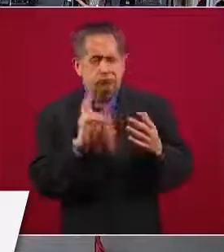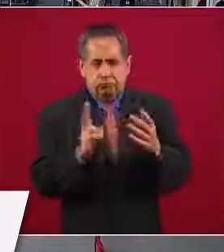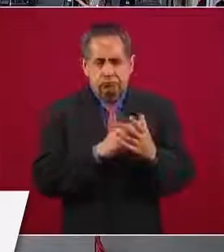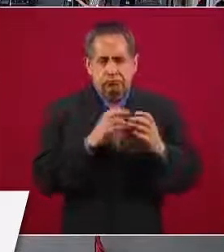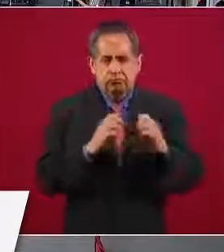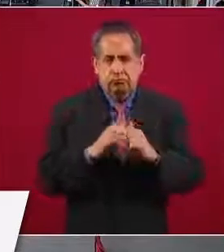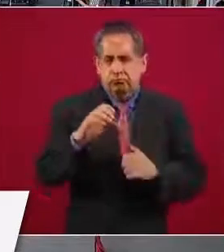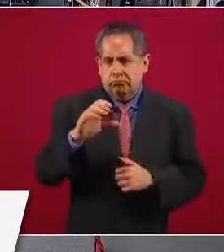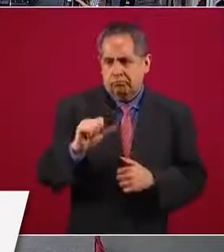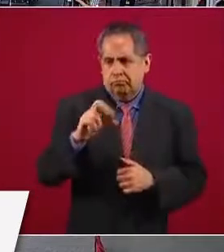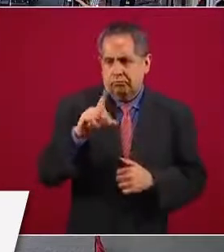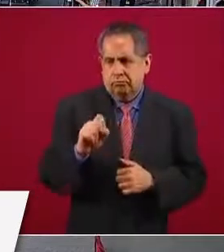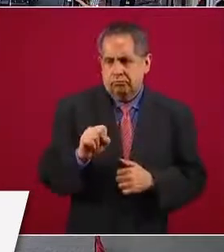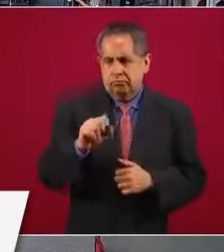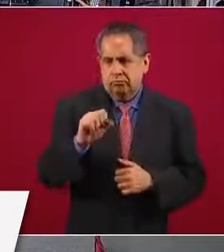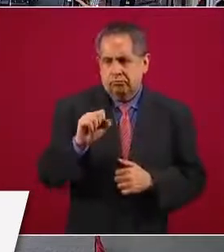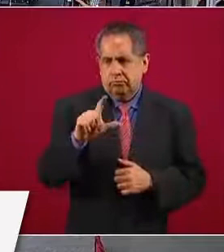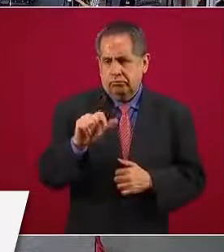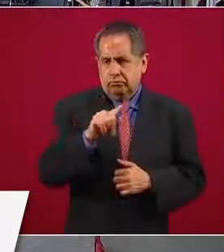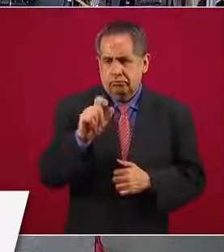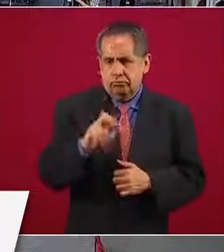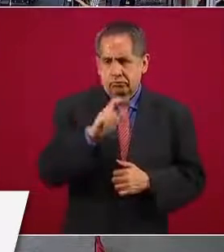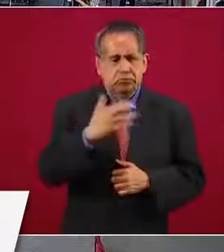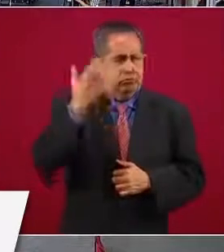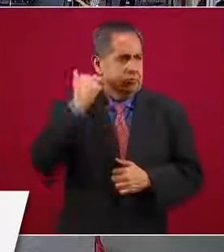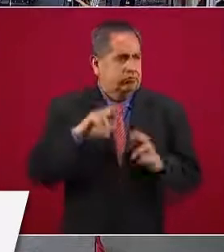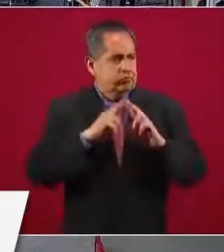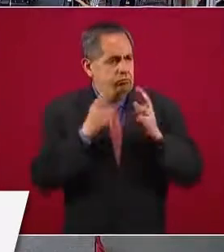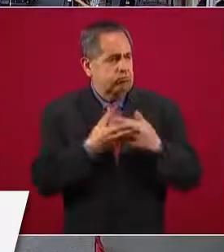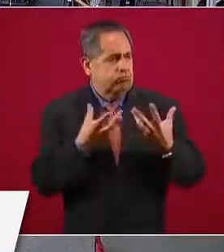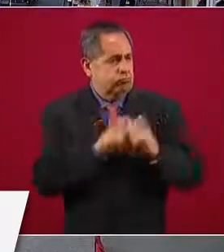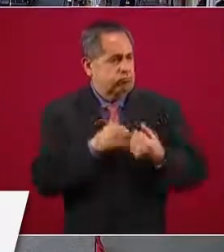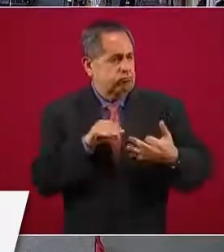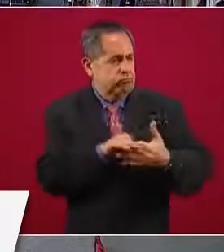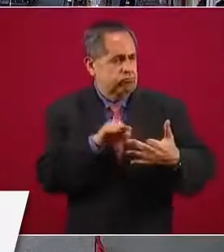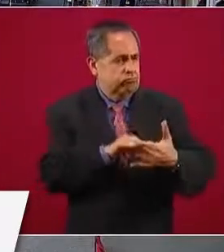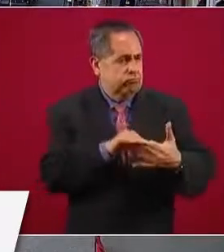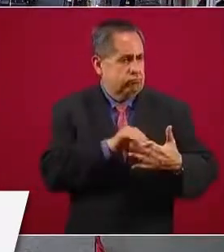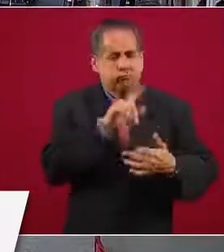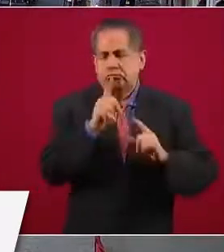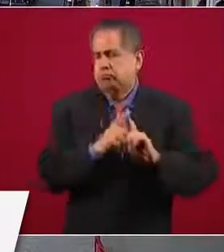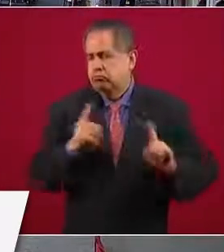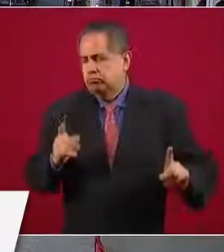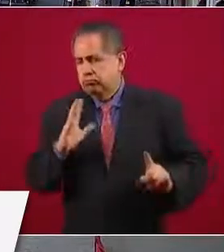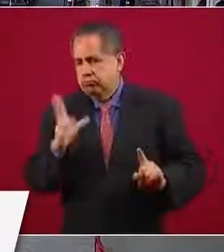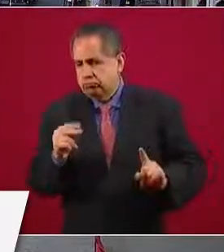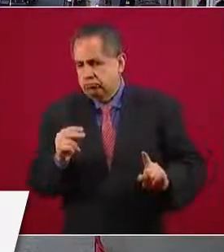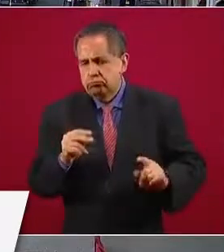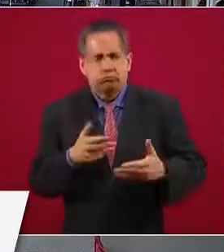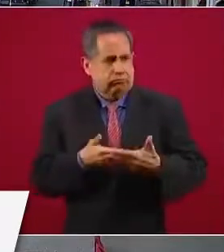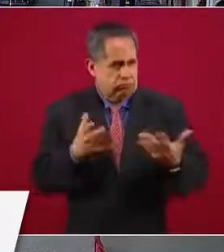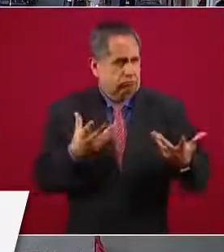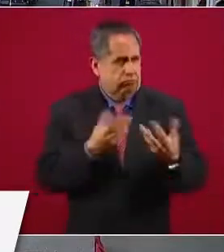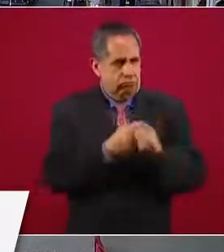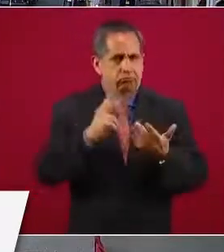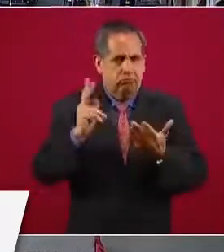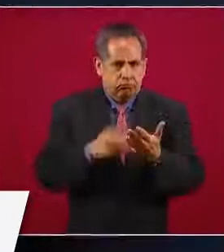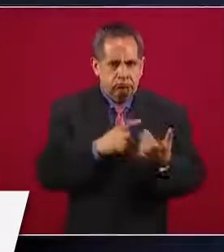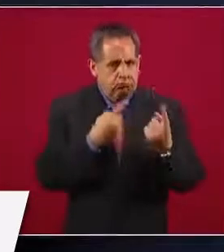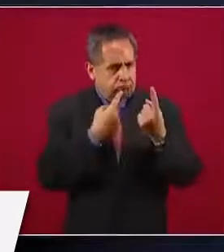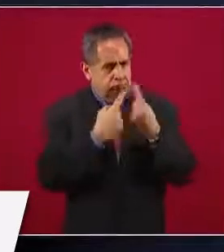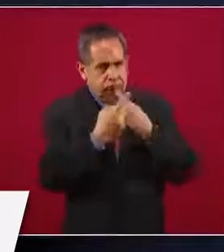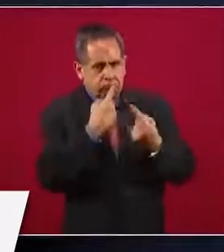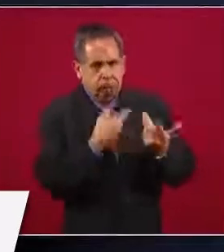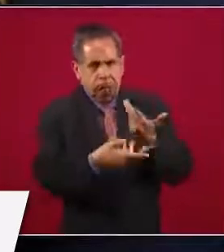carlos lomelí que antes con carlos salazar que antes se reunía de manera cotidiana ya no lo hacía últimamente se retomaría el diálogo